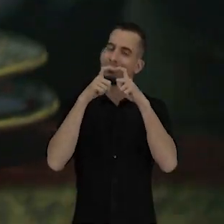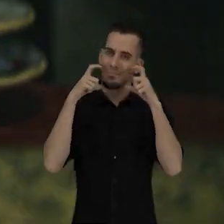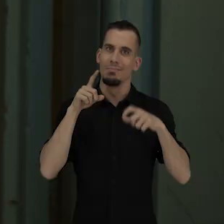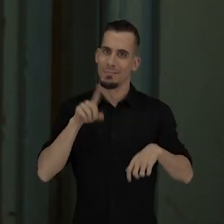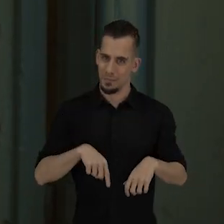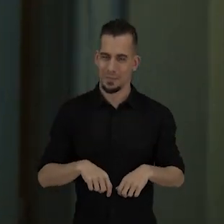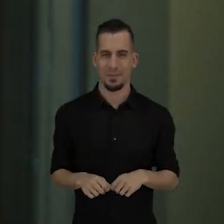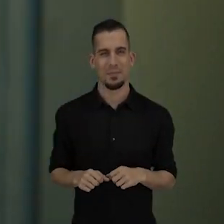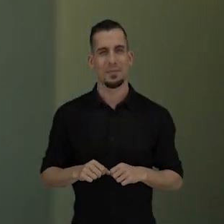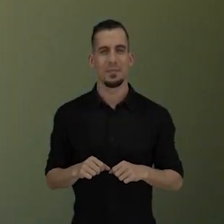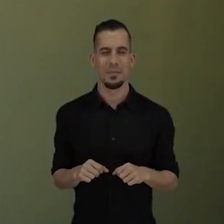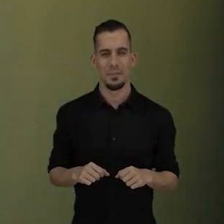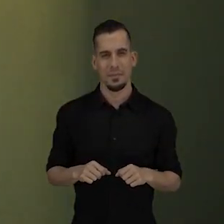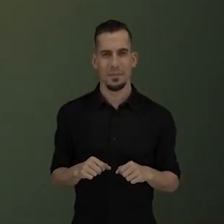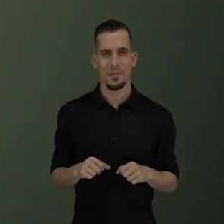reuniones familiares.